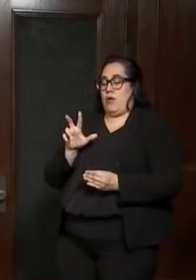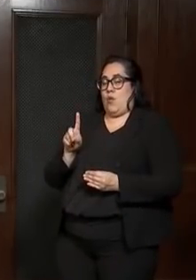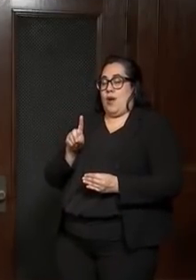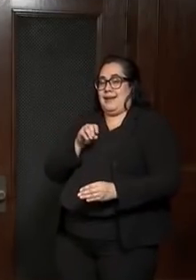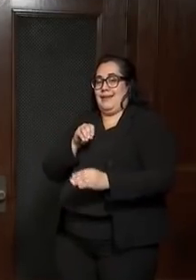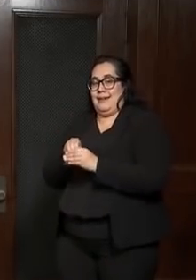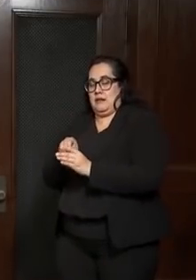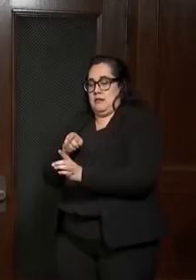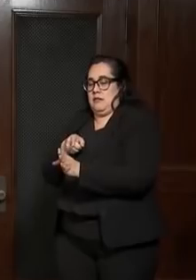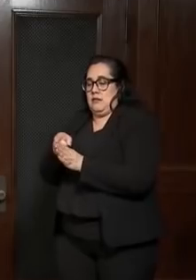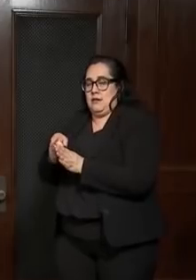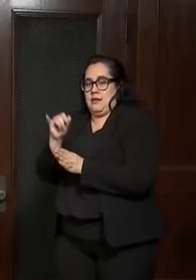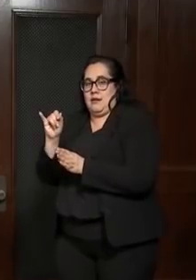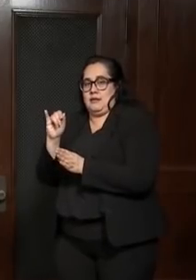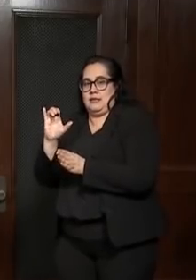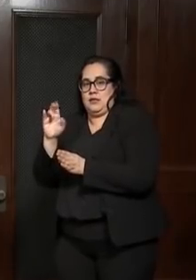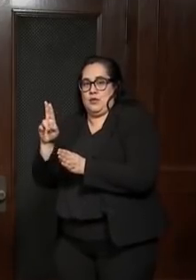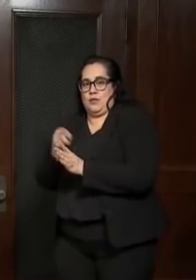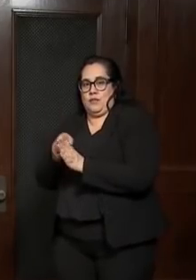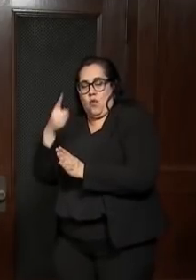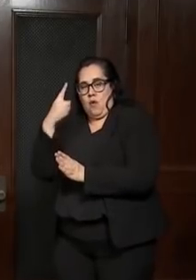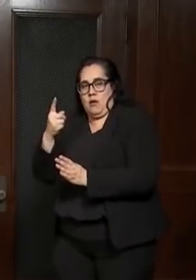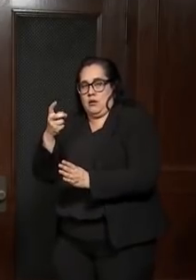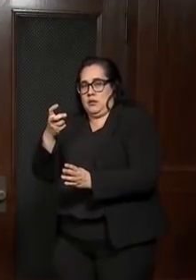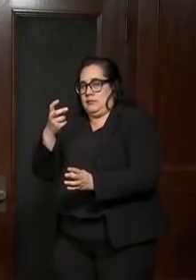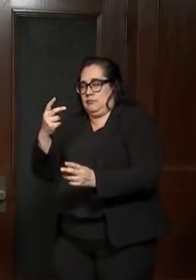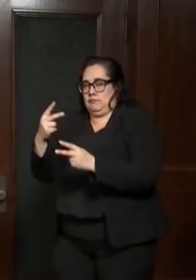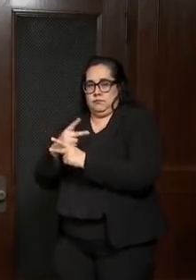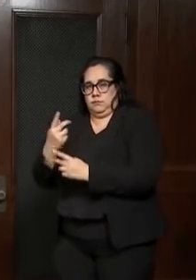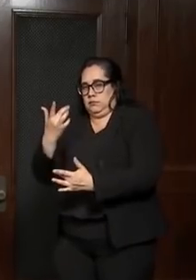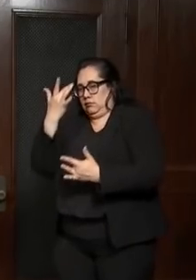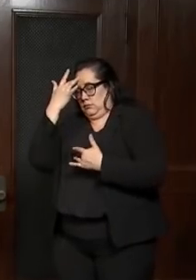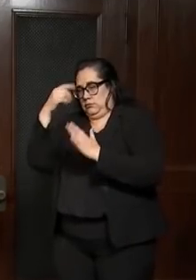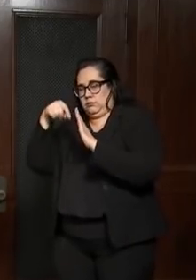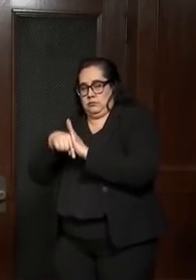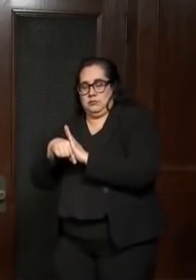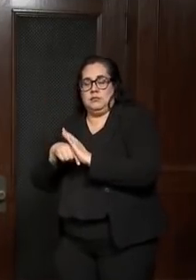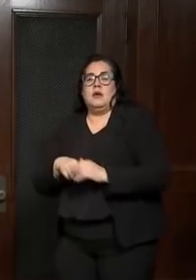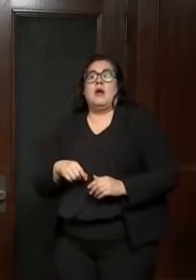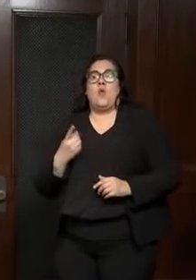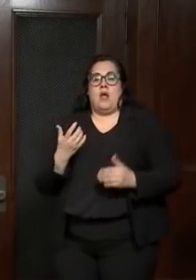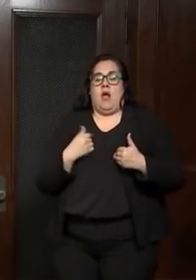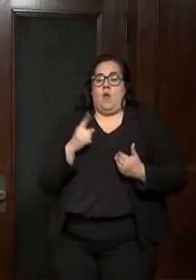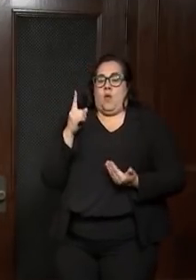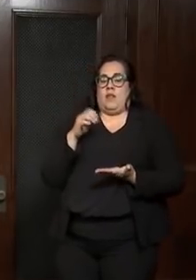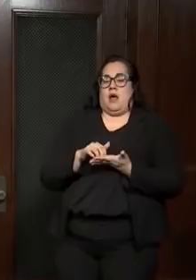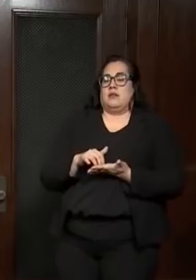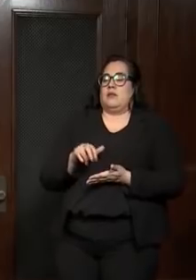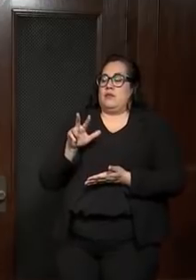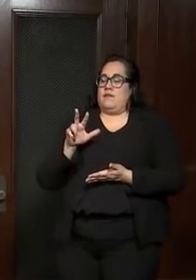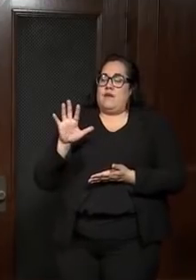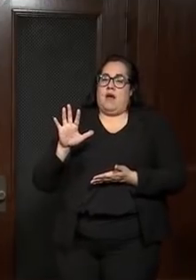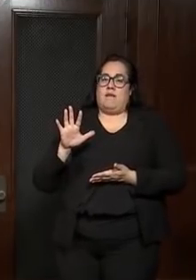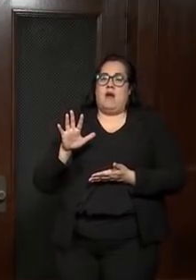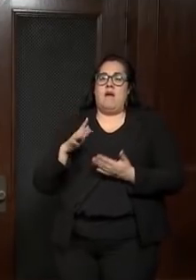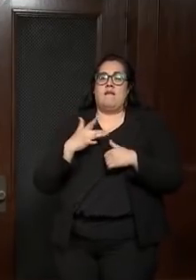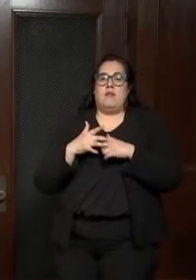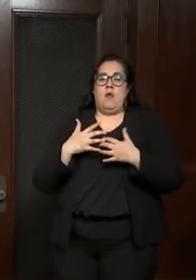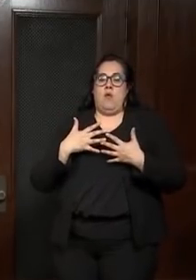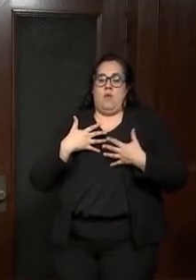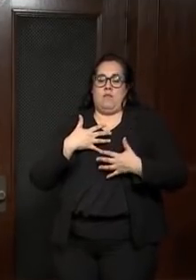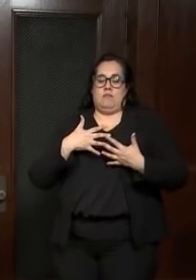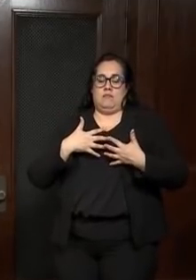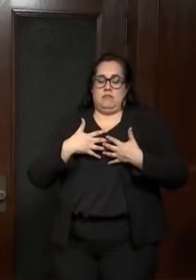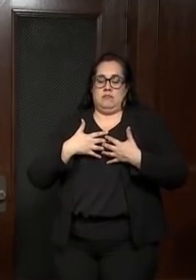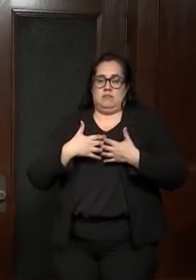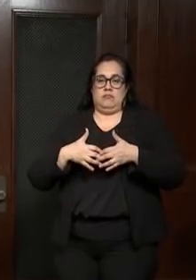de cuidados intensivos y tenemos 1,025 respiradores disponibles. Y seguimos